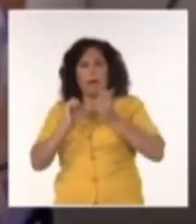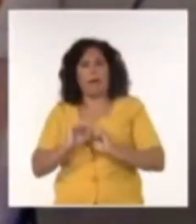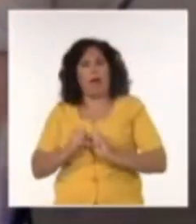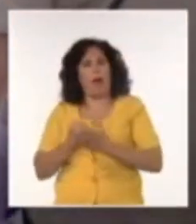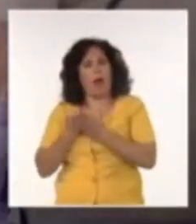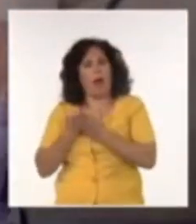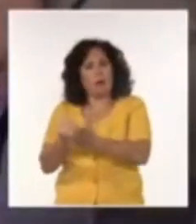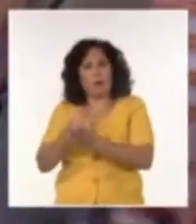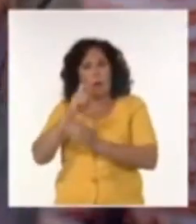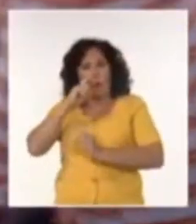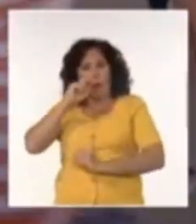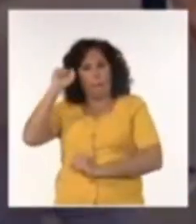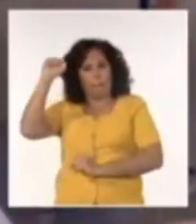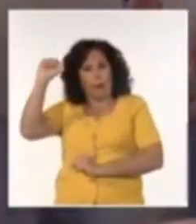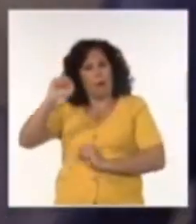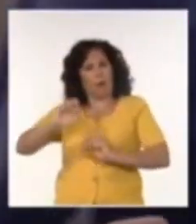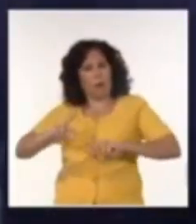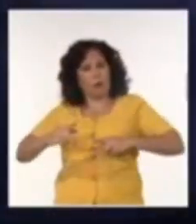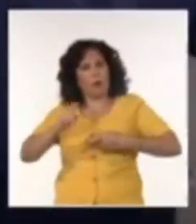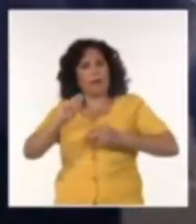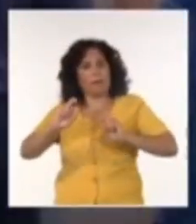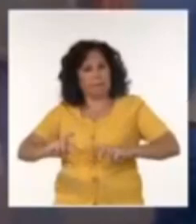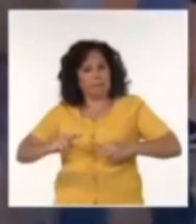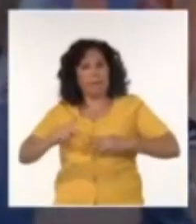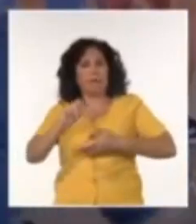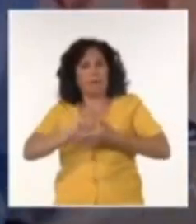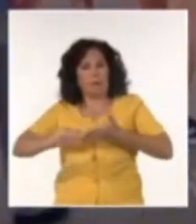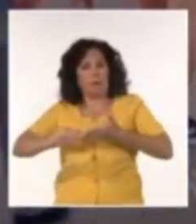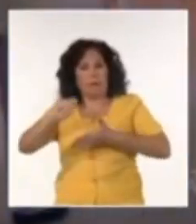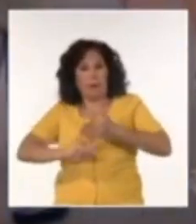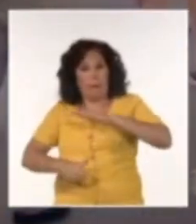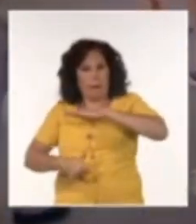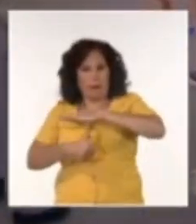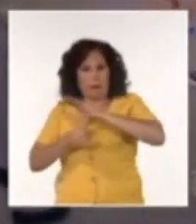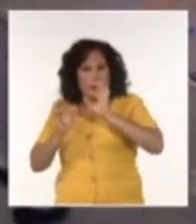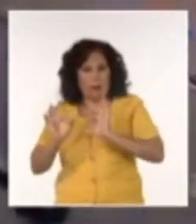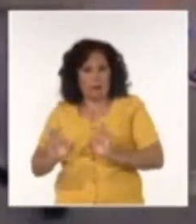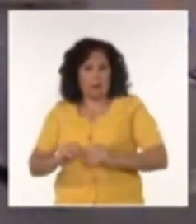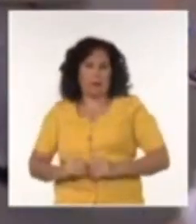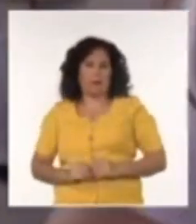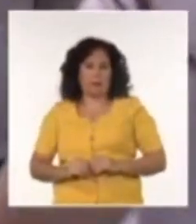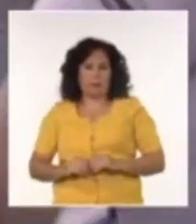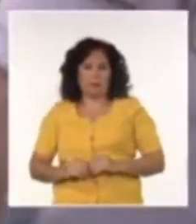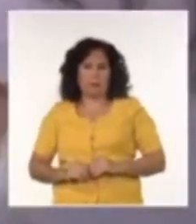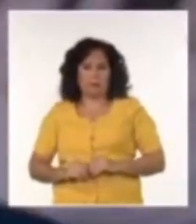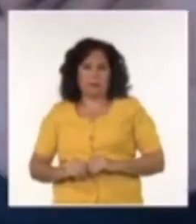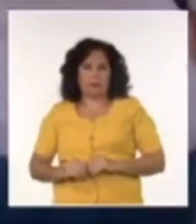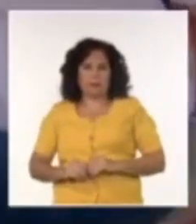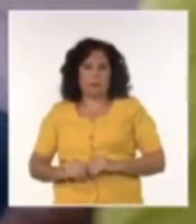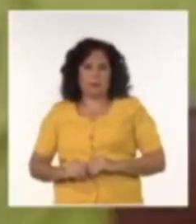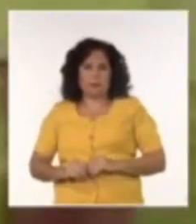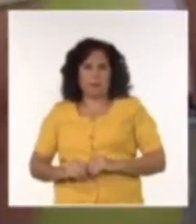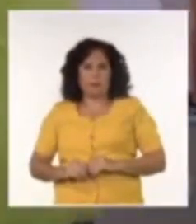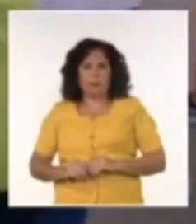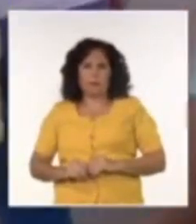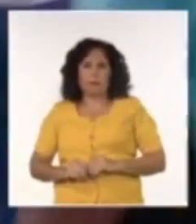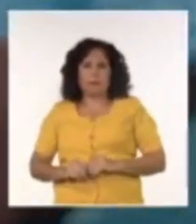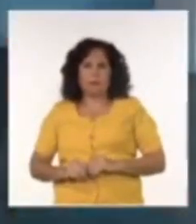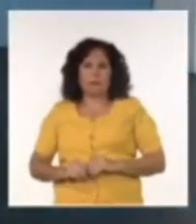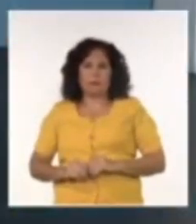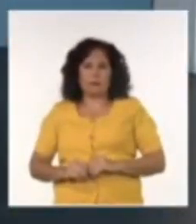presidente reelecto, Nicolás Maduro. Este fue un reporte desde las calles de Caracas de Adrián Almagro, Rafael Alemáñez y Amalia Ramos para el Canal Cubano de